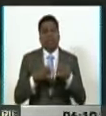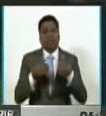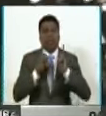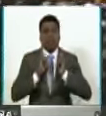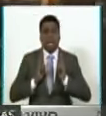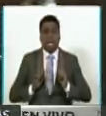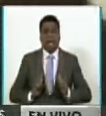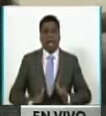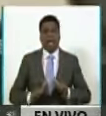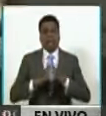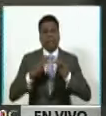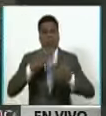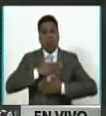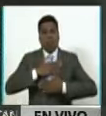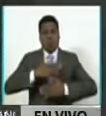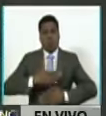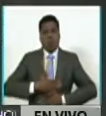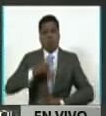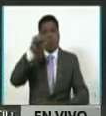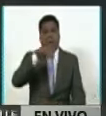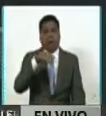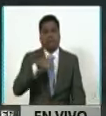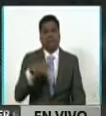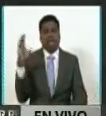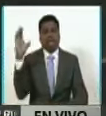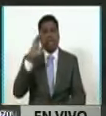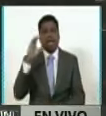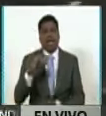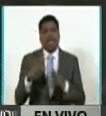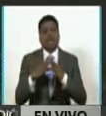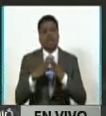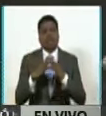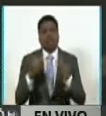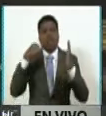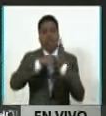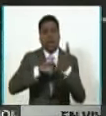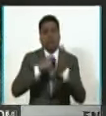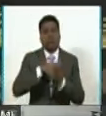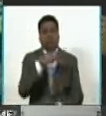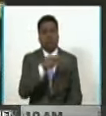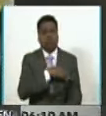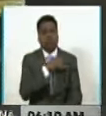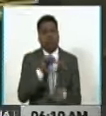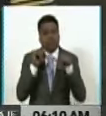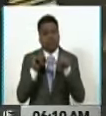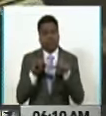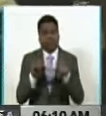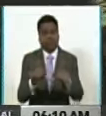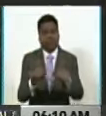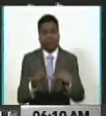el Panteón Nacional en Caracas y su legado de lucha por la justicia social se mantiene vigente.